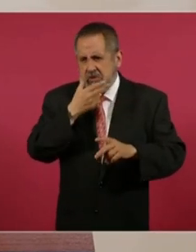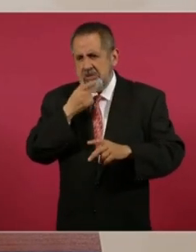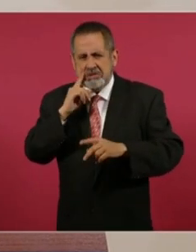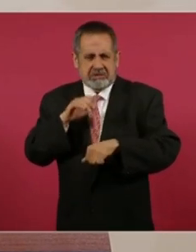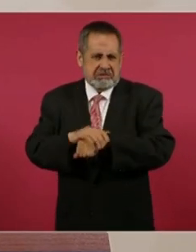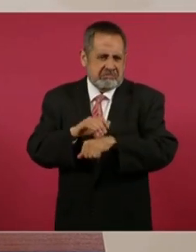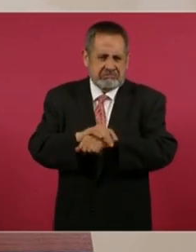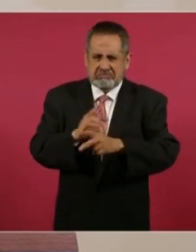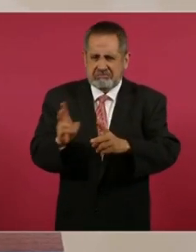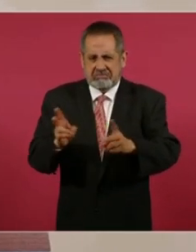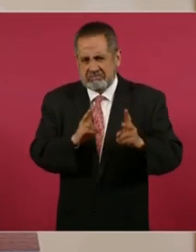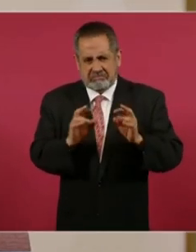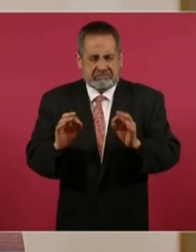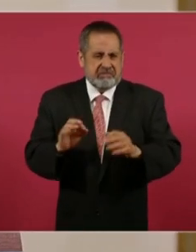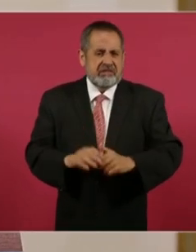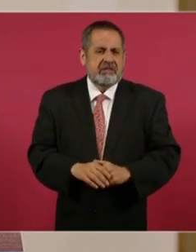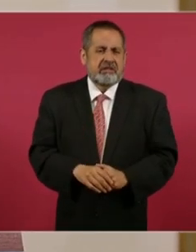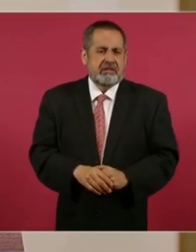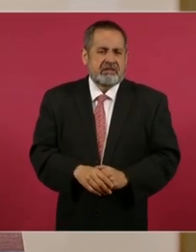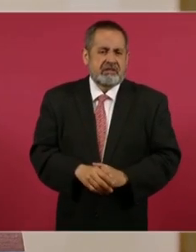amigas,